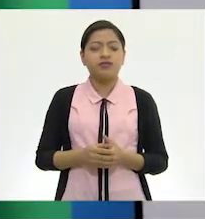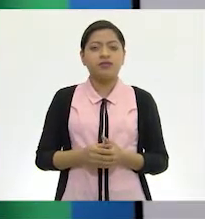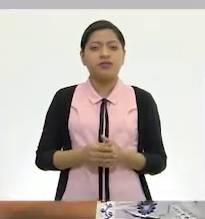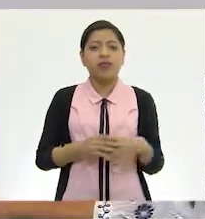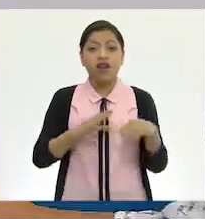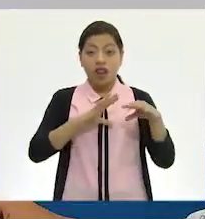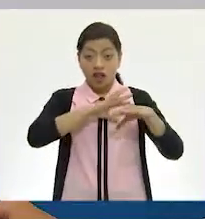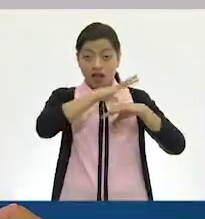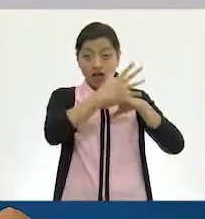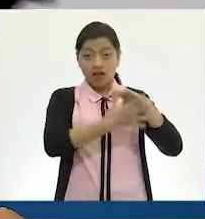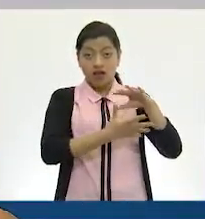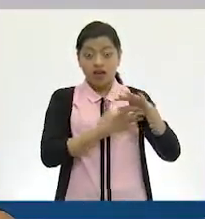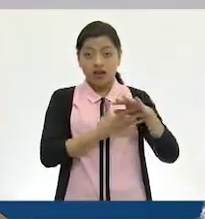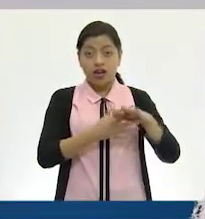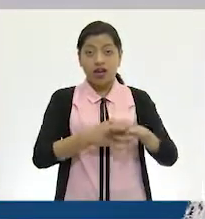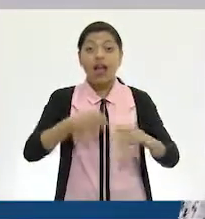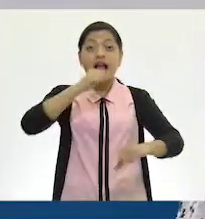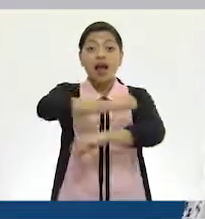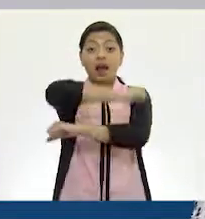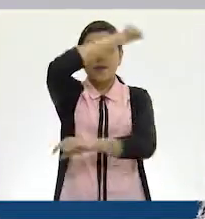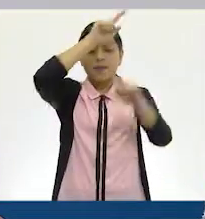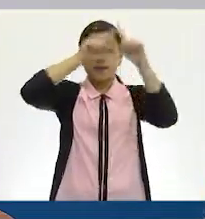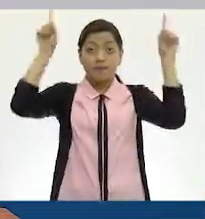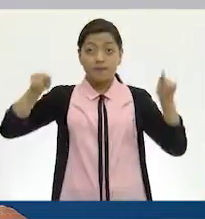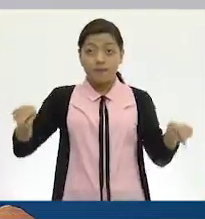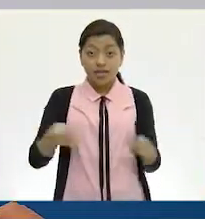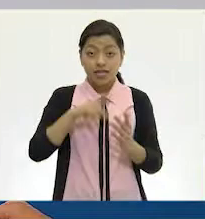cubierta. La mano está limpiando una ventana invisible.